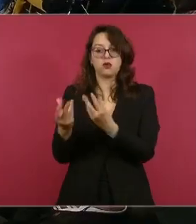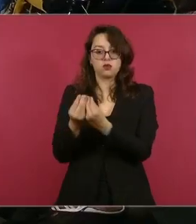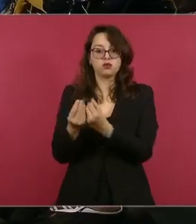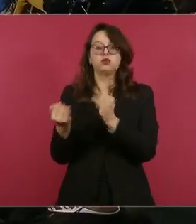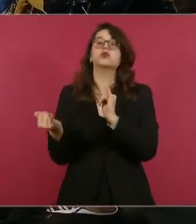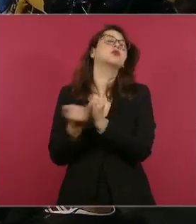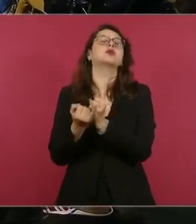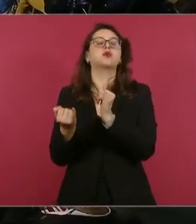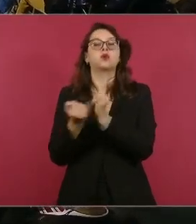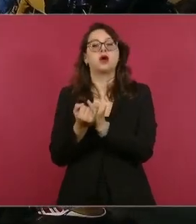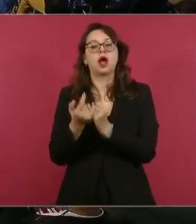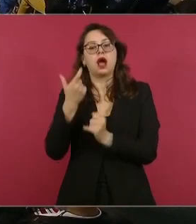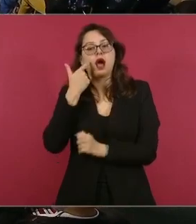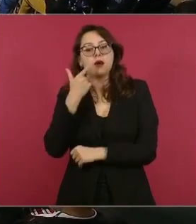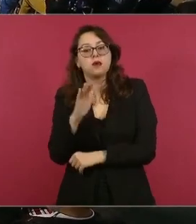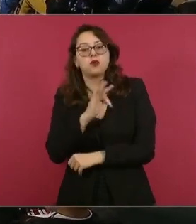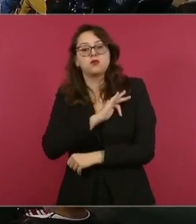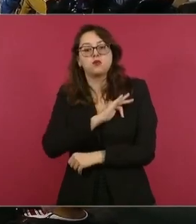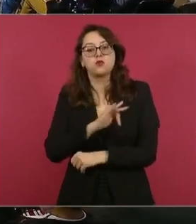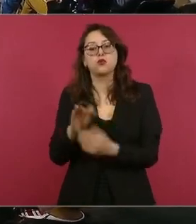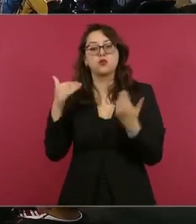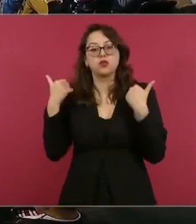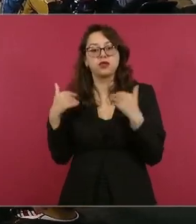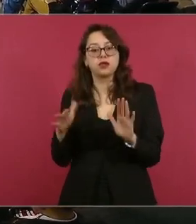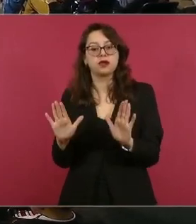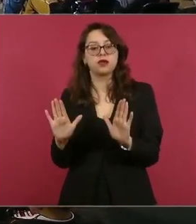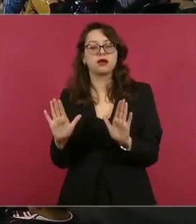para ver si es posible,